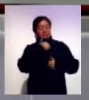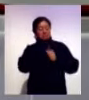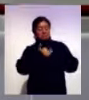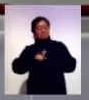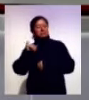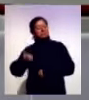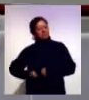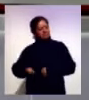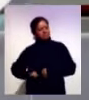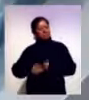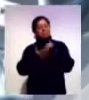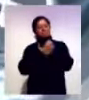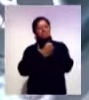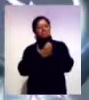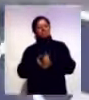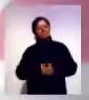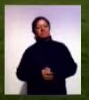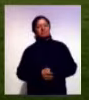próximas fechas.